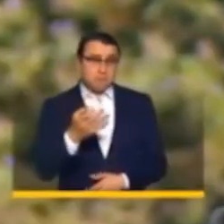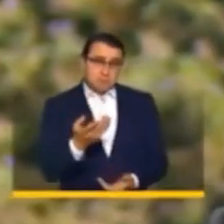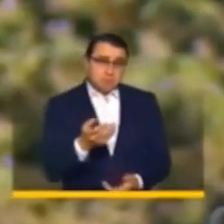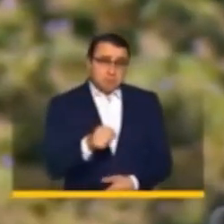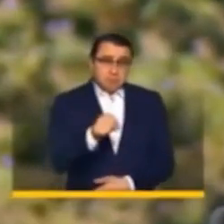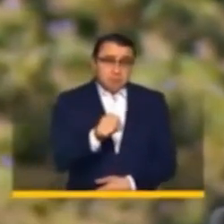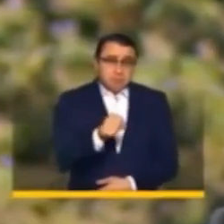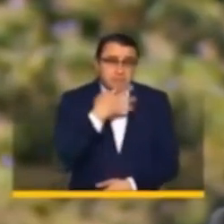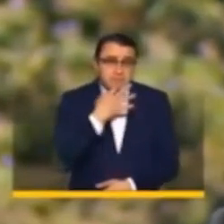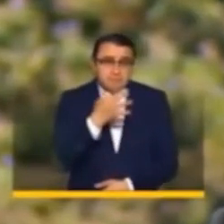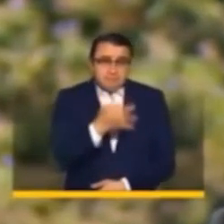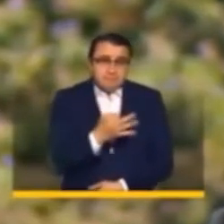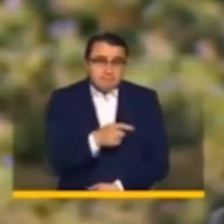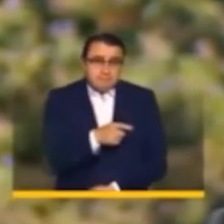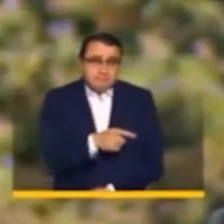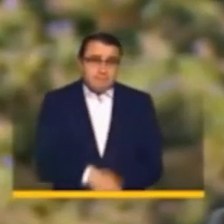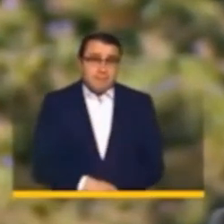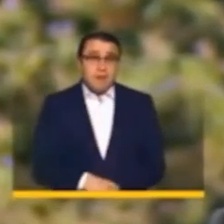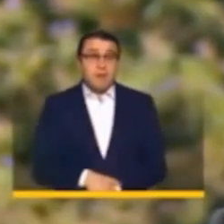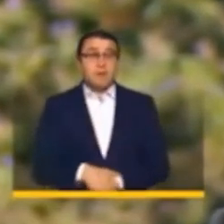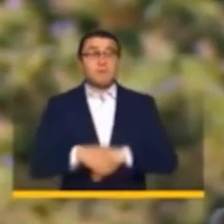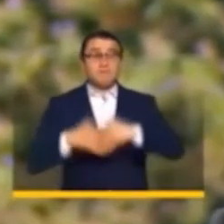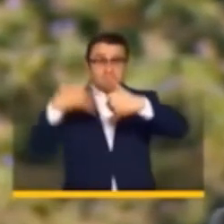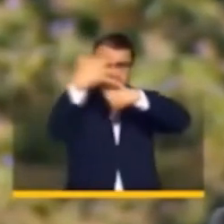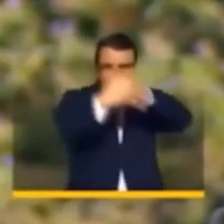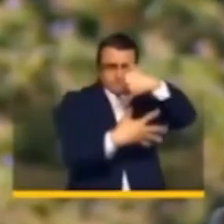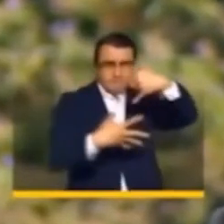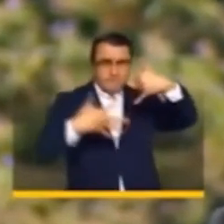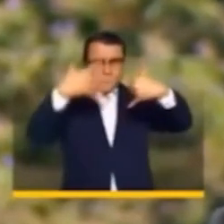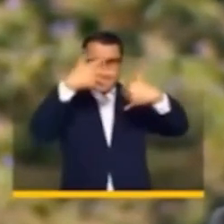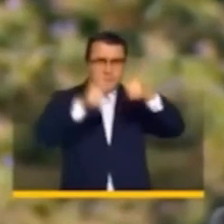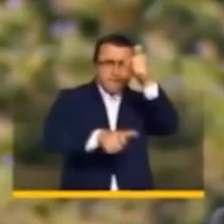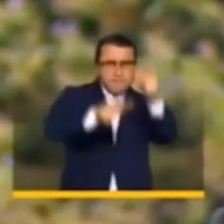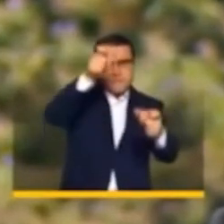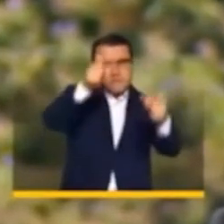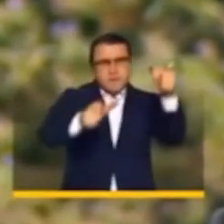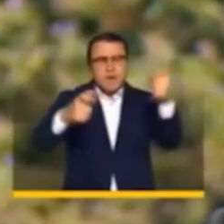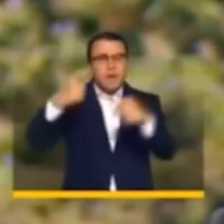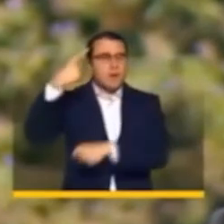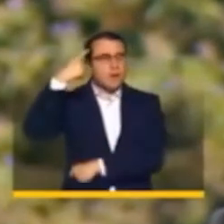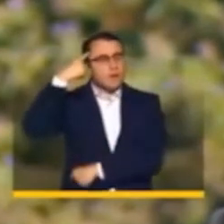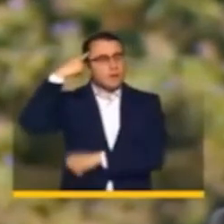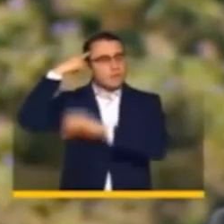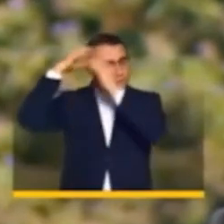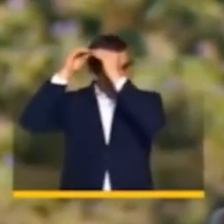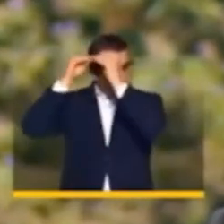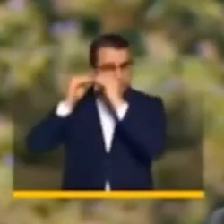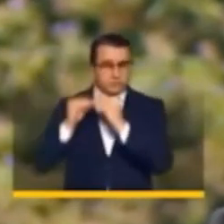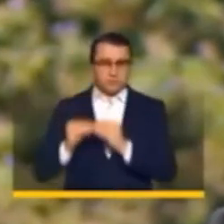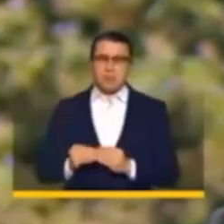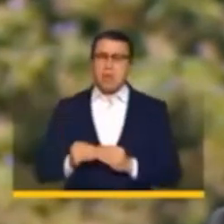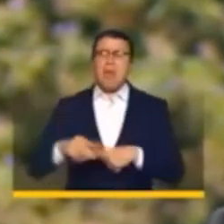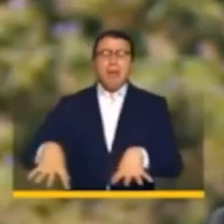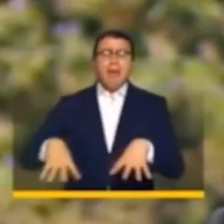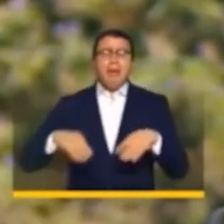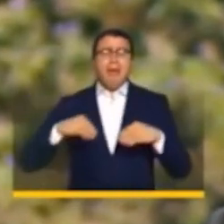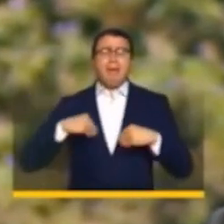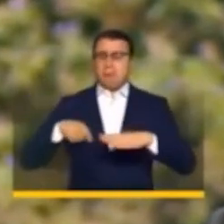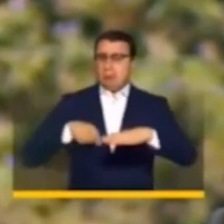Hay una construcción en el pensamiento de la gente que permite los